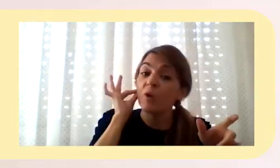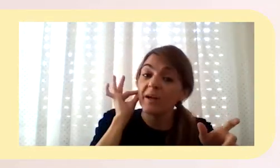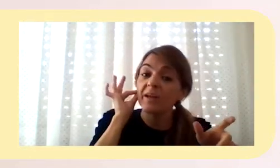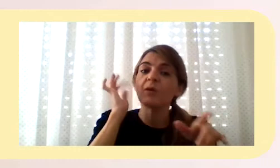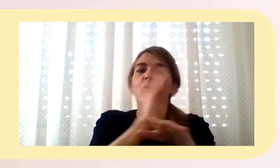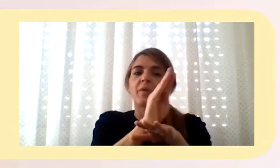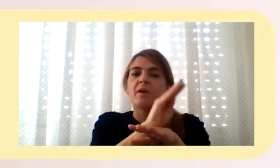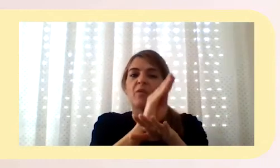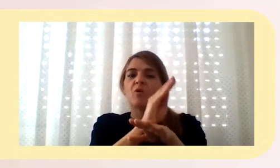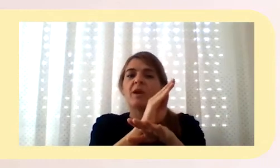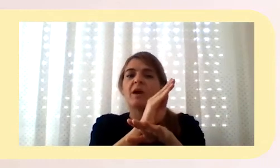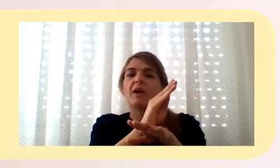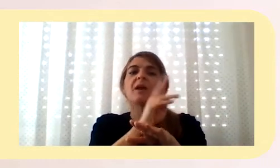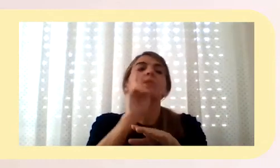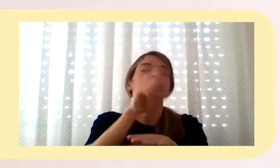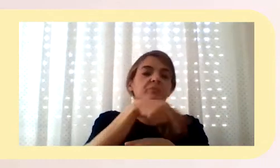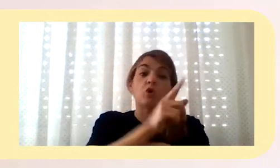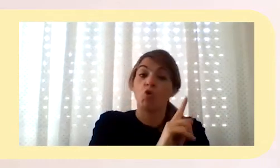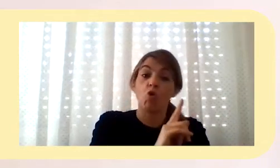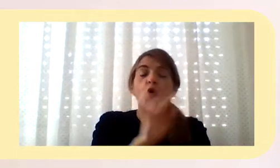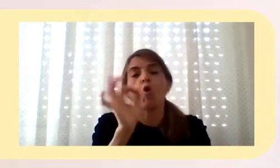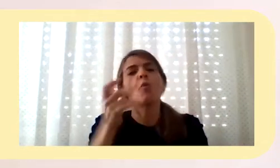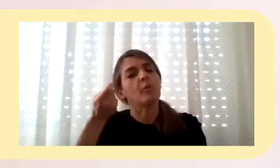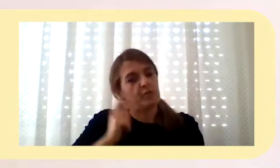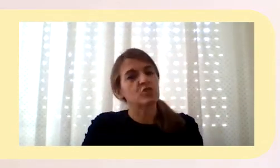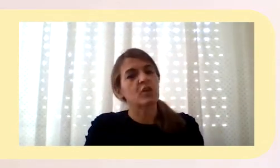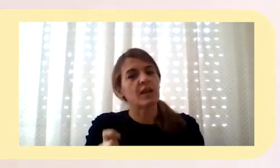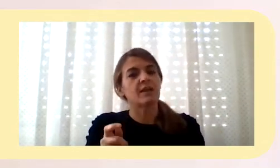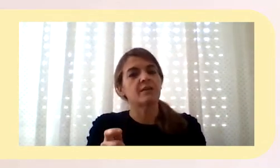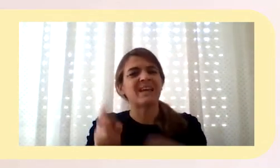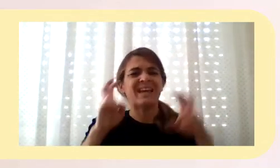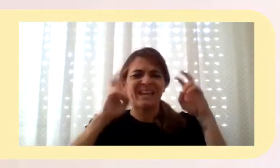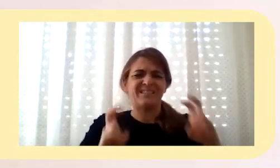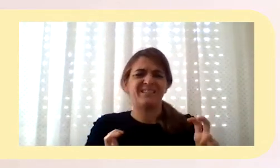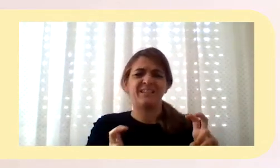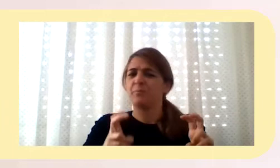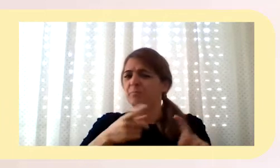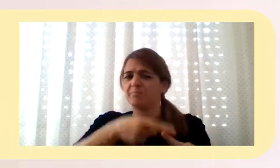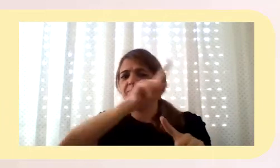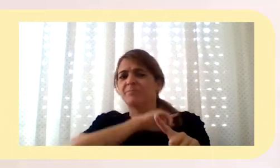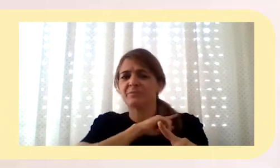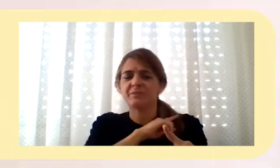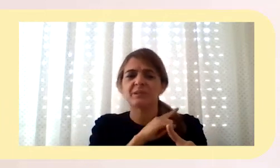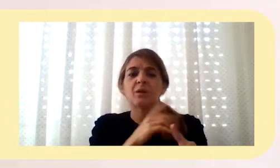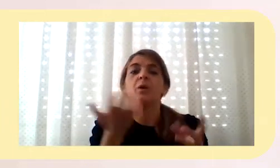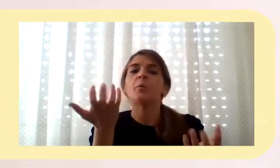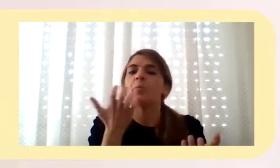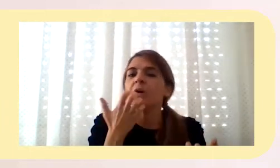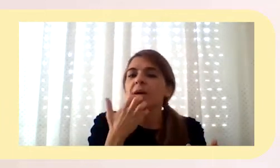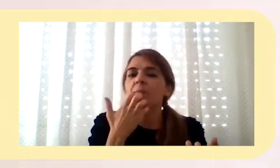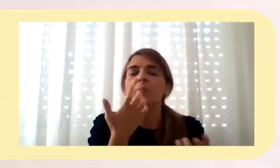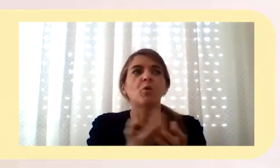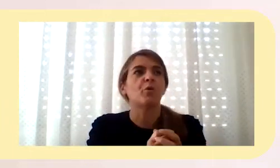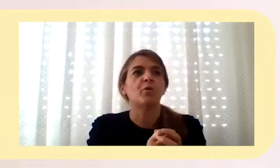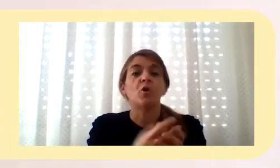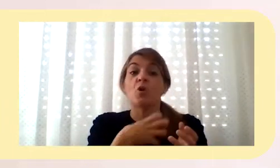informales como las propias profesionales sanitarias, han sufrido un gran estrés, entre otras causas, por ejemplo, por no poder